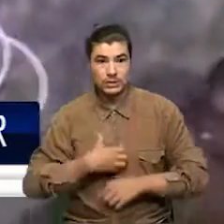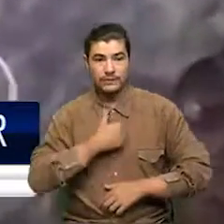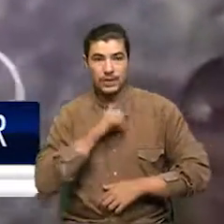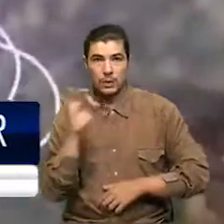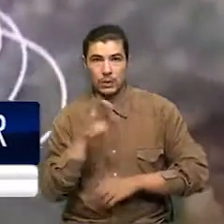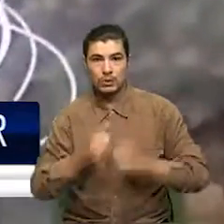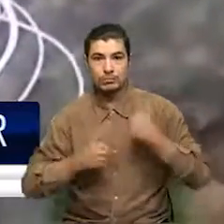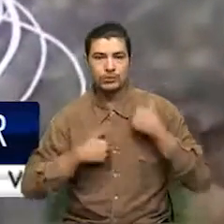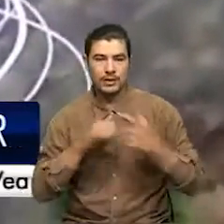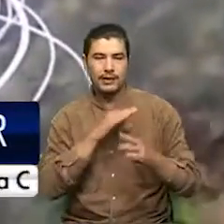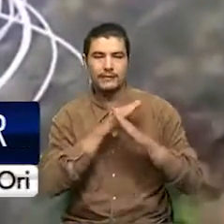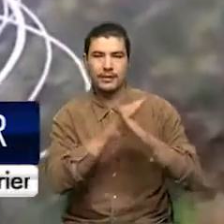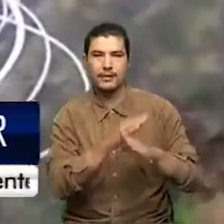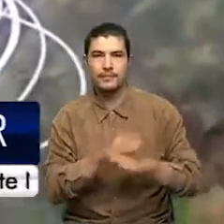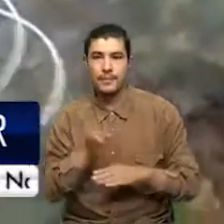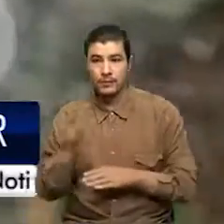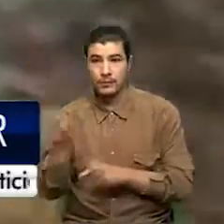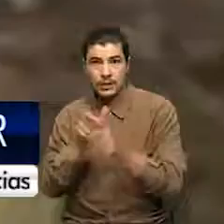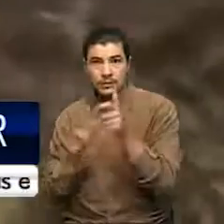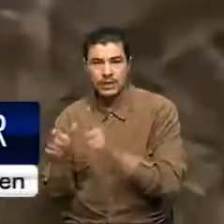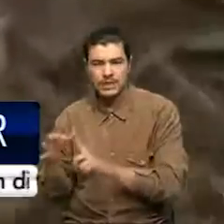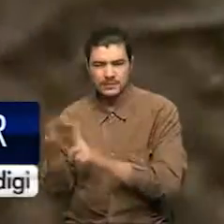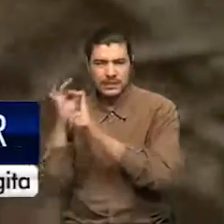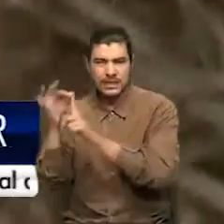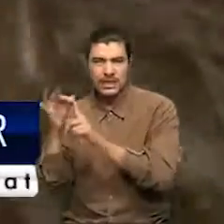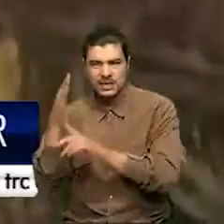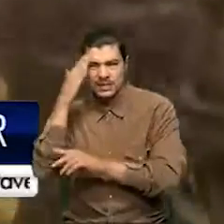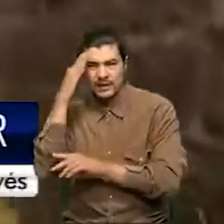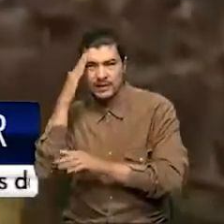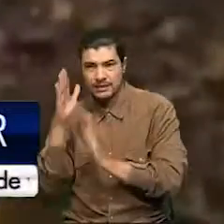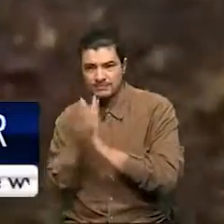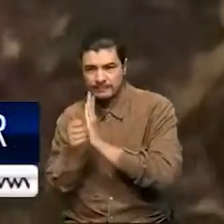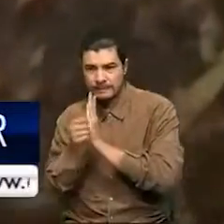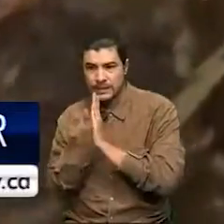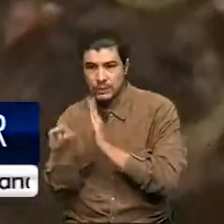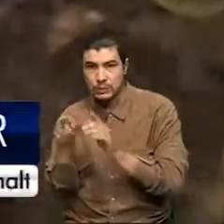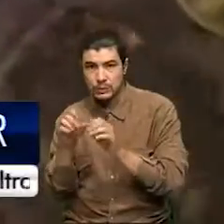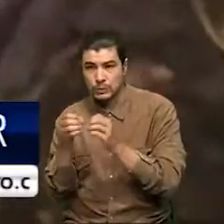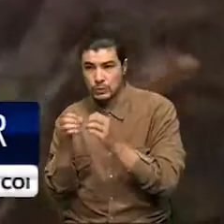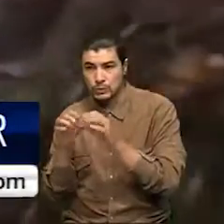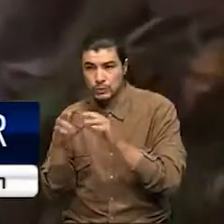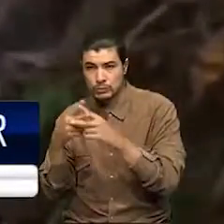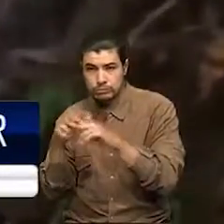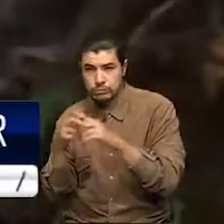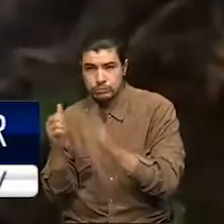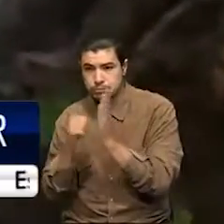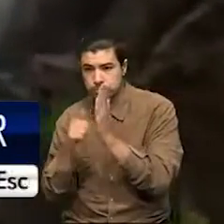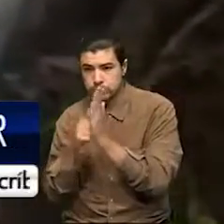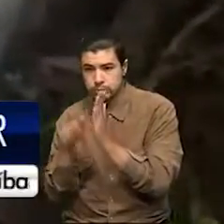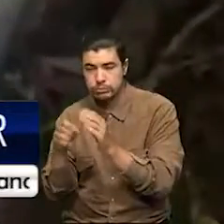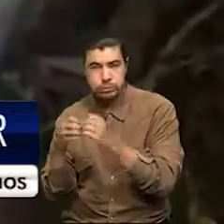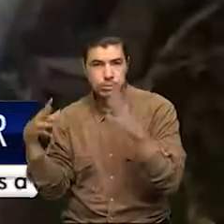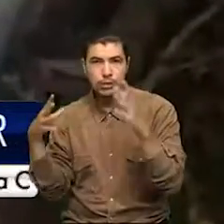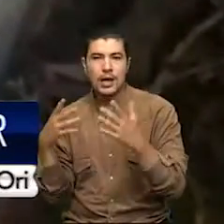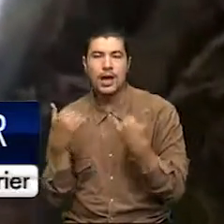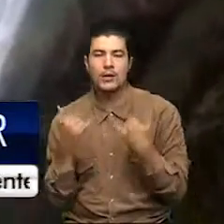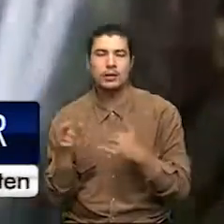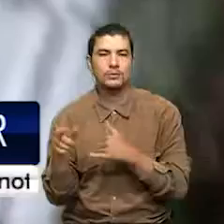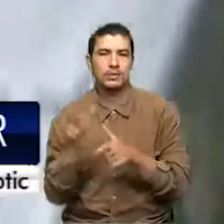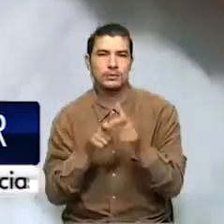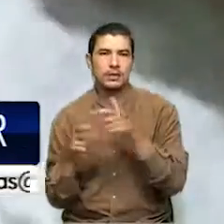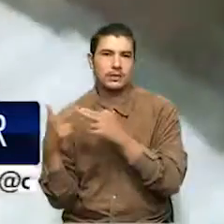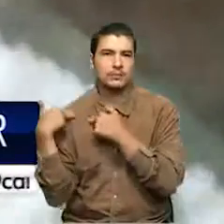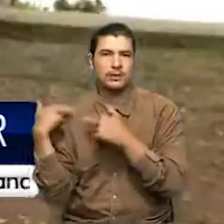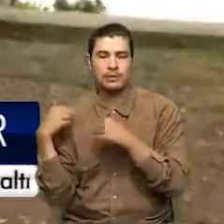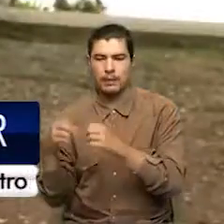Hombres especializados en antiexplosivos del Batallón Caldas fueron los encargados de detonar estos explosivos.